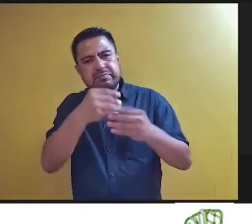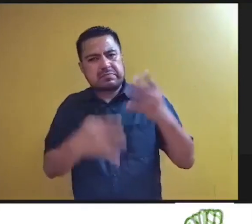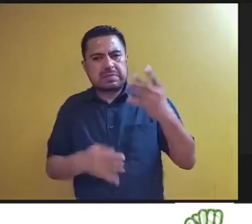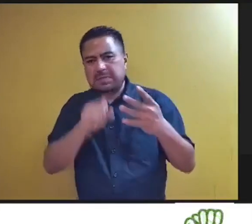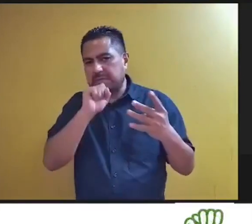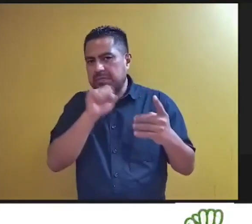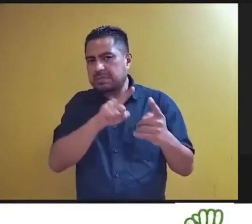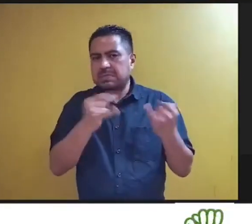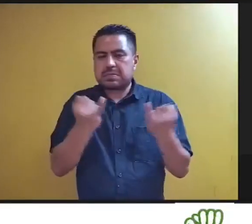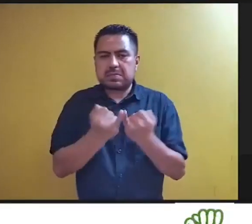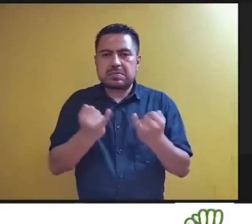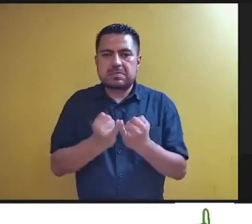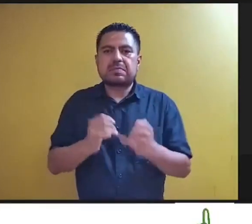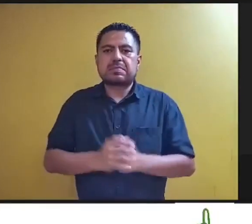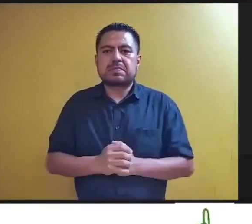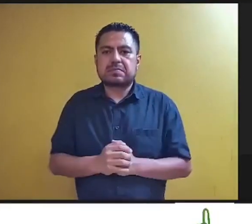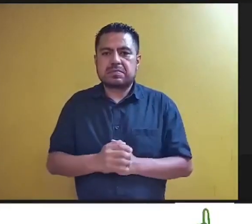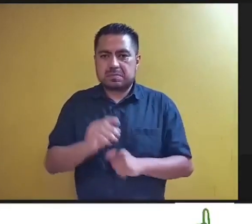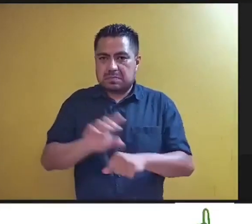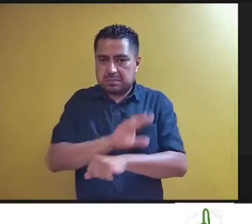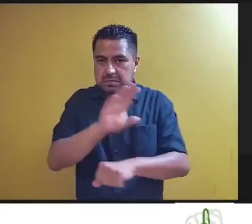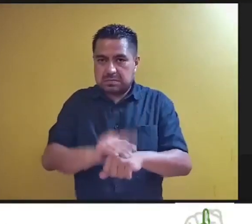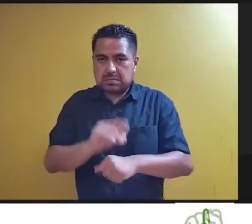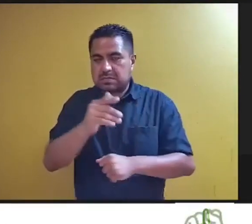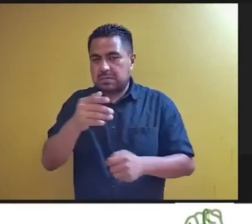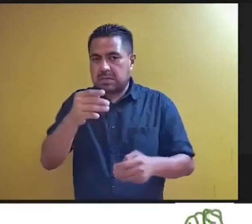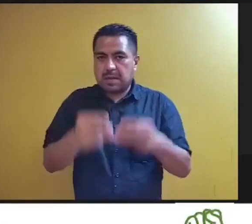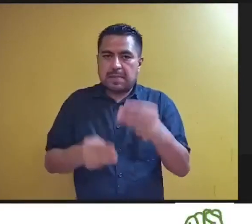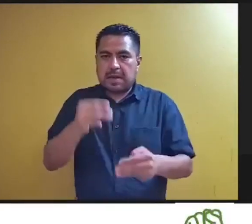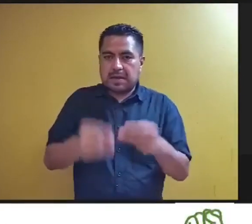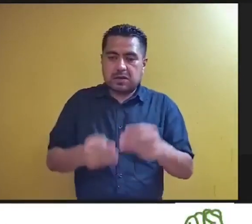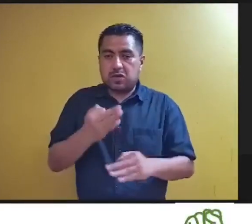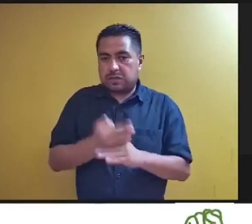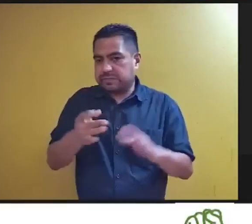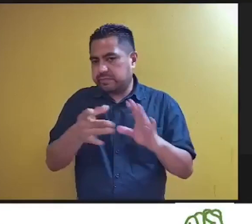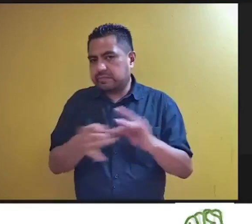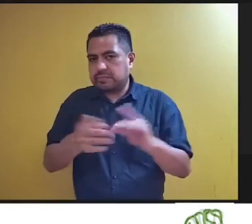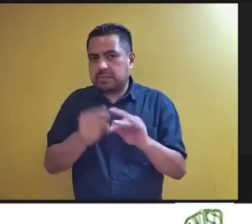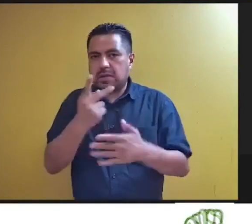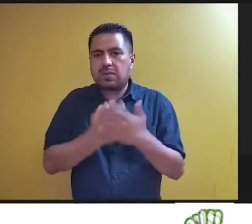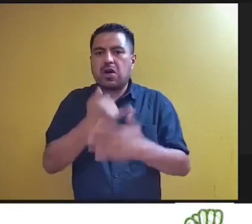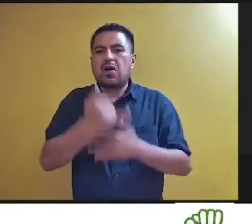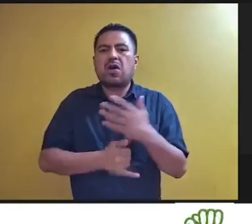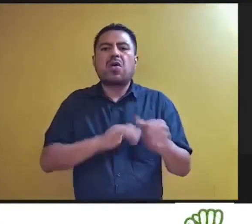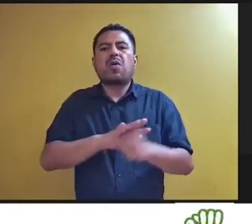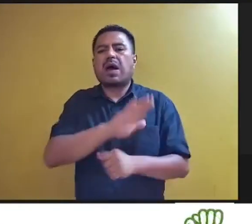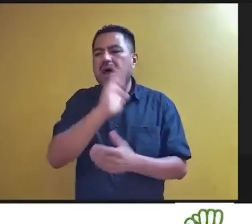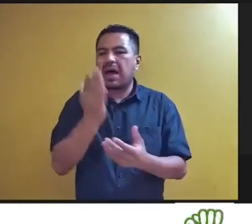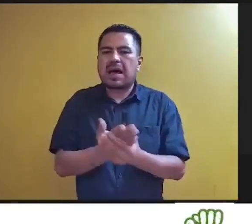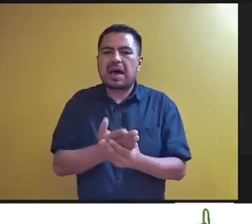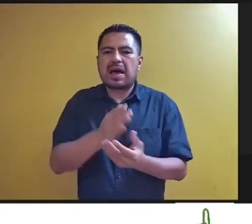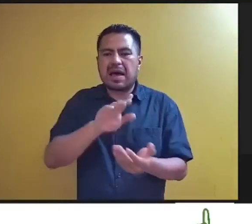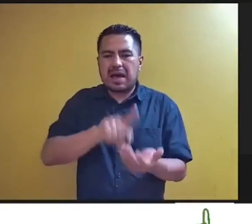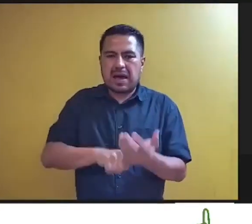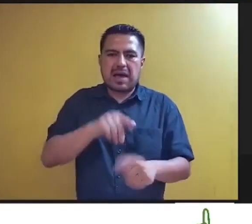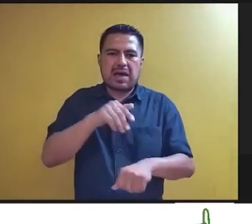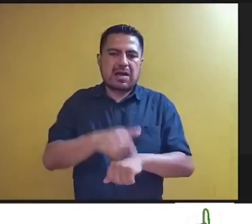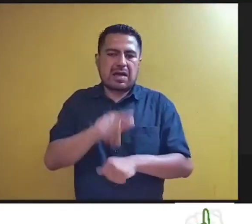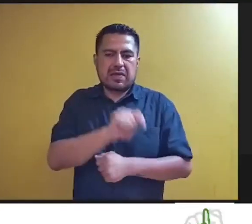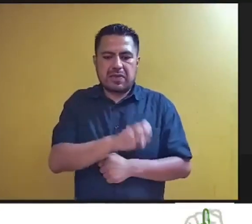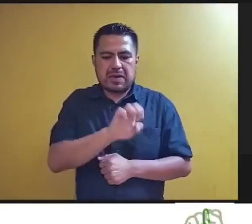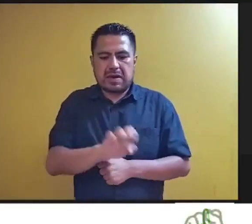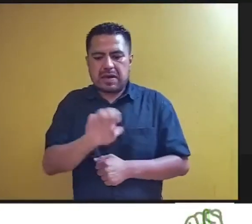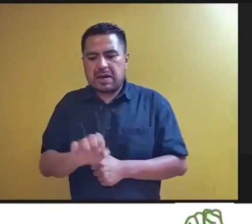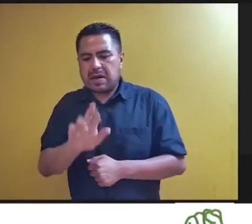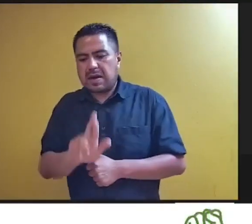mismo. Con su autorización, magistradas, magistrado, procedo a dar cuenta del proyecto de resolución relativo al expediente con clave alfanumérica TE, diagonal